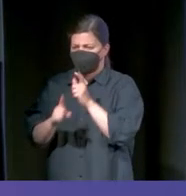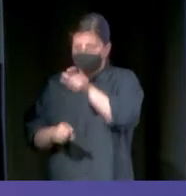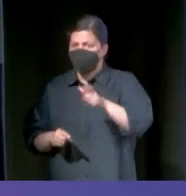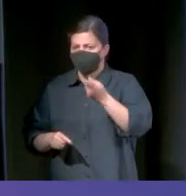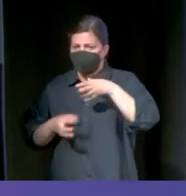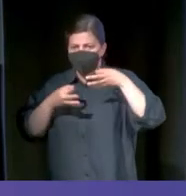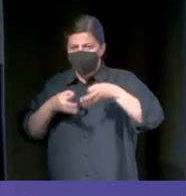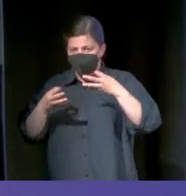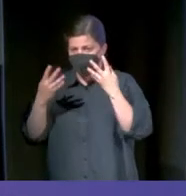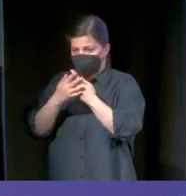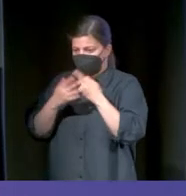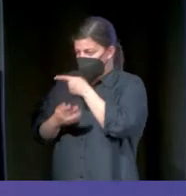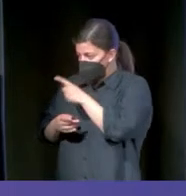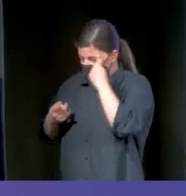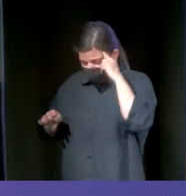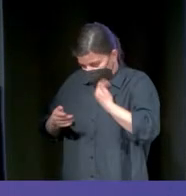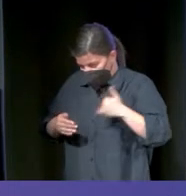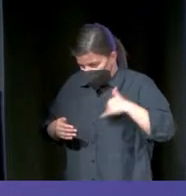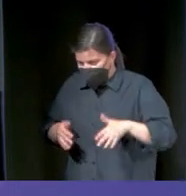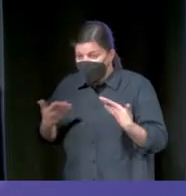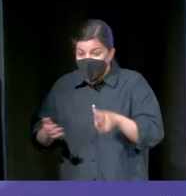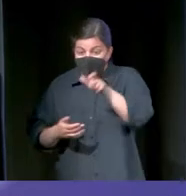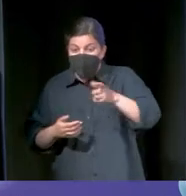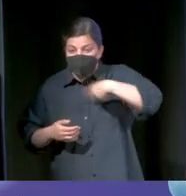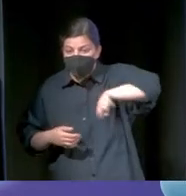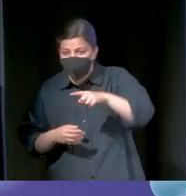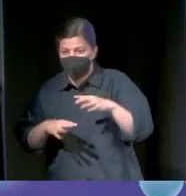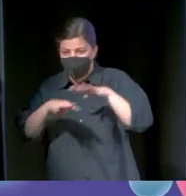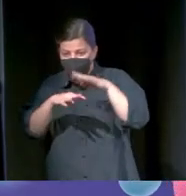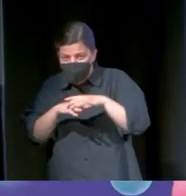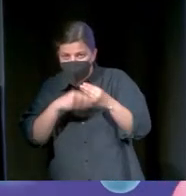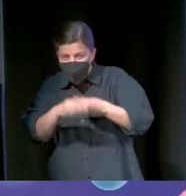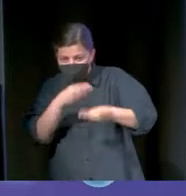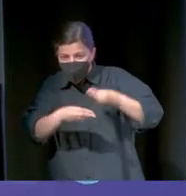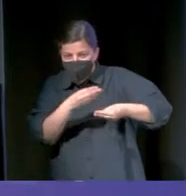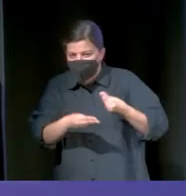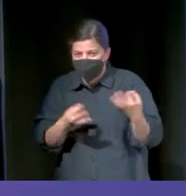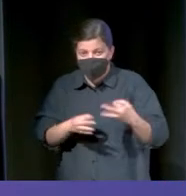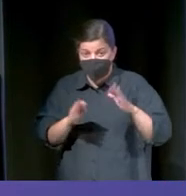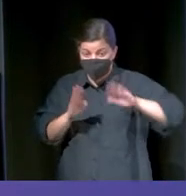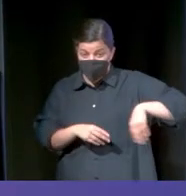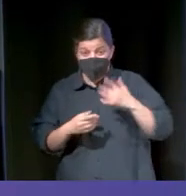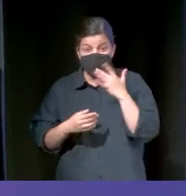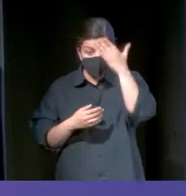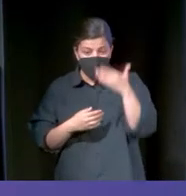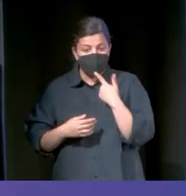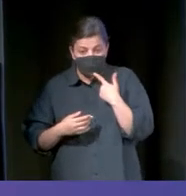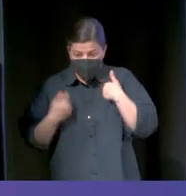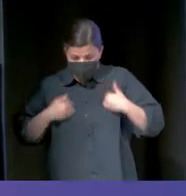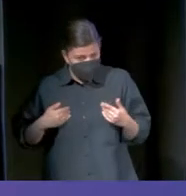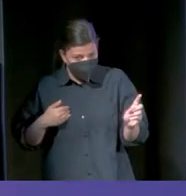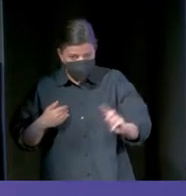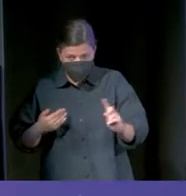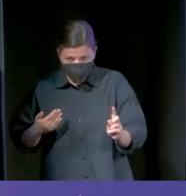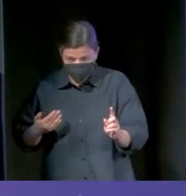filtro para dejarlo que haya de gente que se está viendo con filtro y entonces qué pasa que luego se mira al espejo dices no soy yo dices